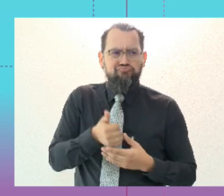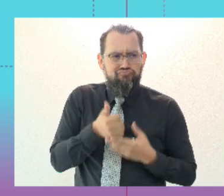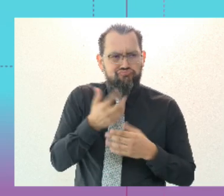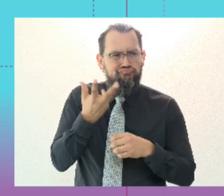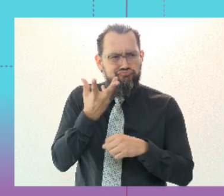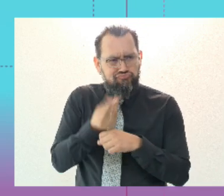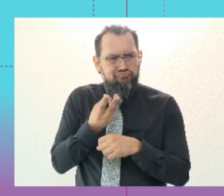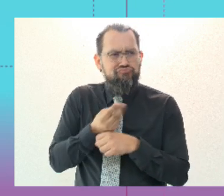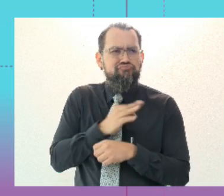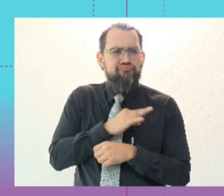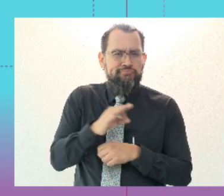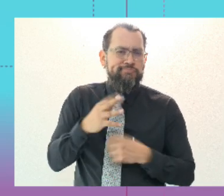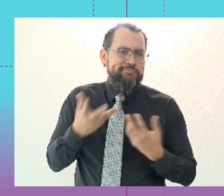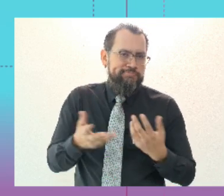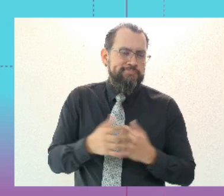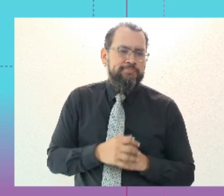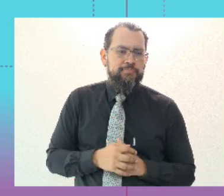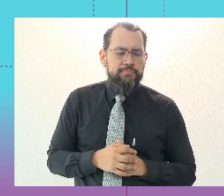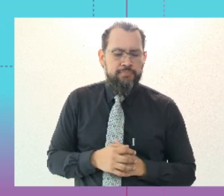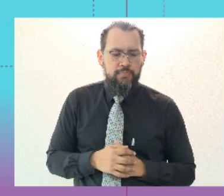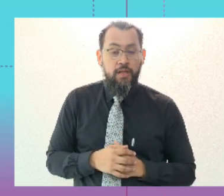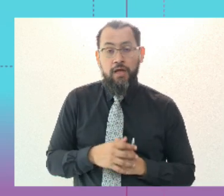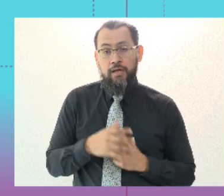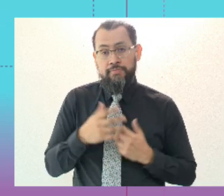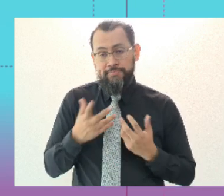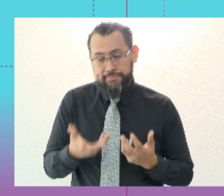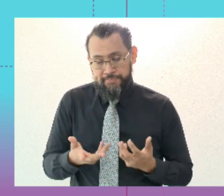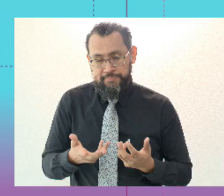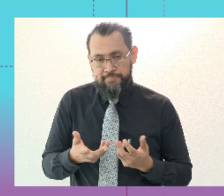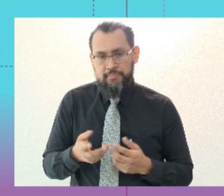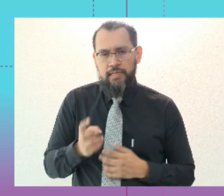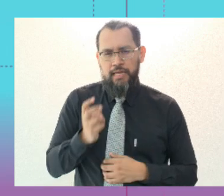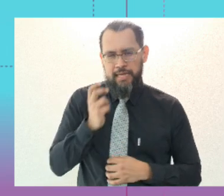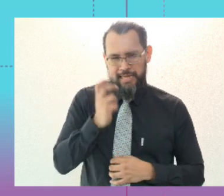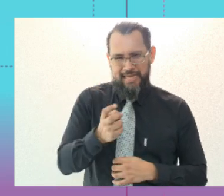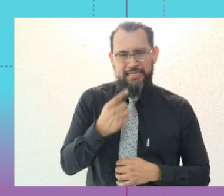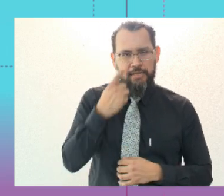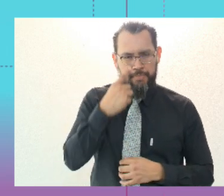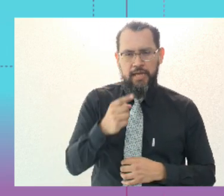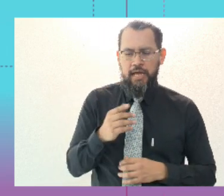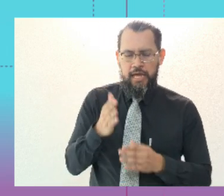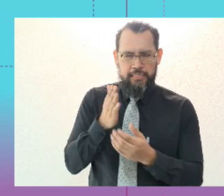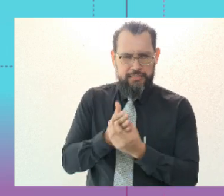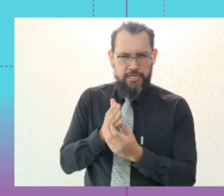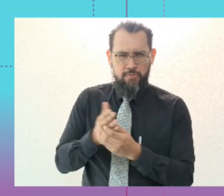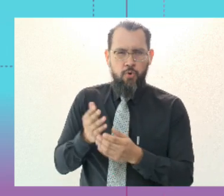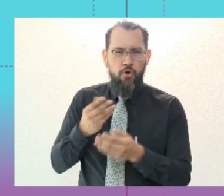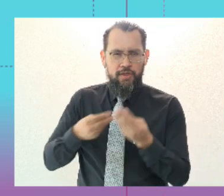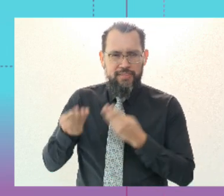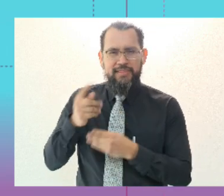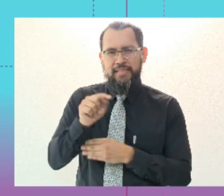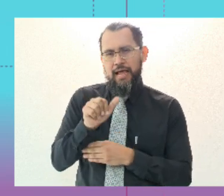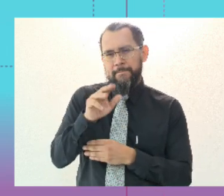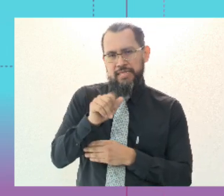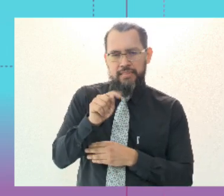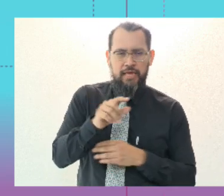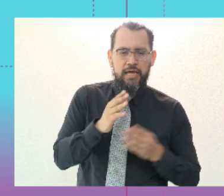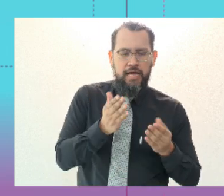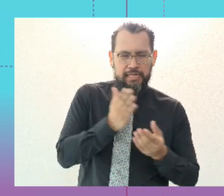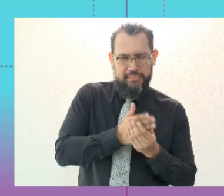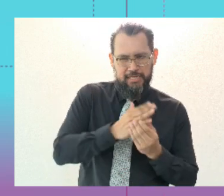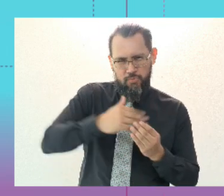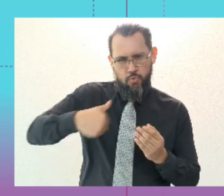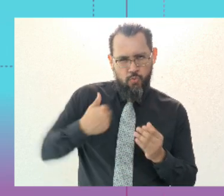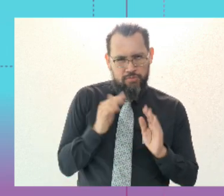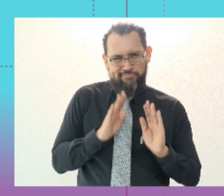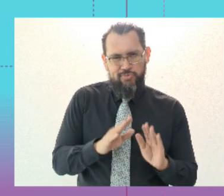derivado de nuestras funciones como tal, ¿de acuerdo? Entonces, vamos viendo archivo de trámite, vamos viendo archivo de concentración y